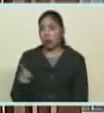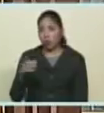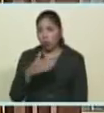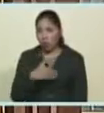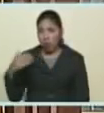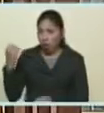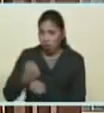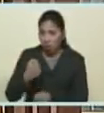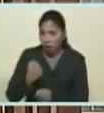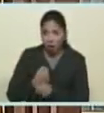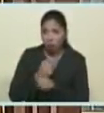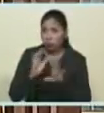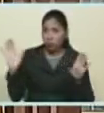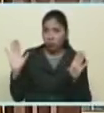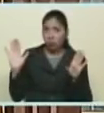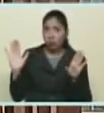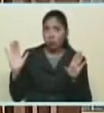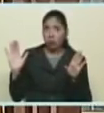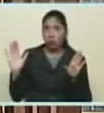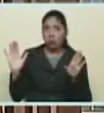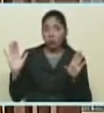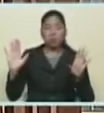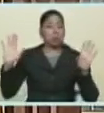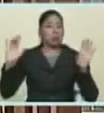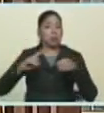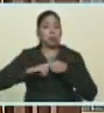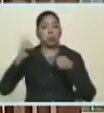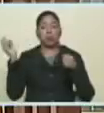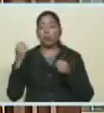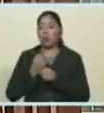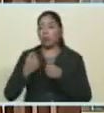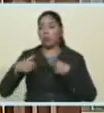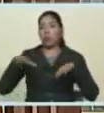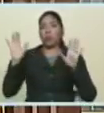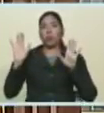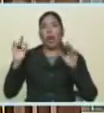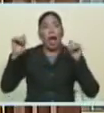trabajar, ya le queda no trabajar. Todos los que estamos aquí en